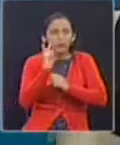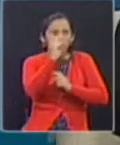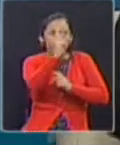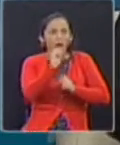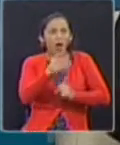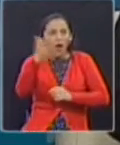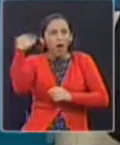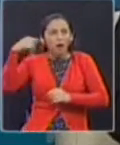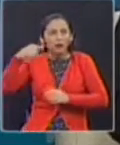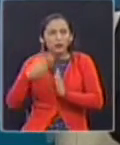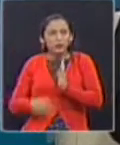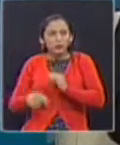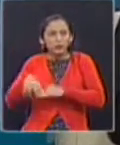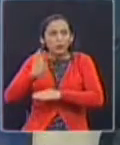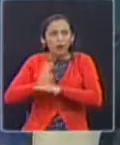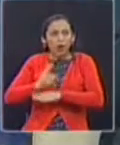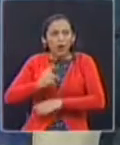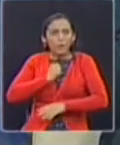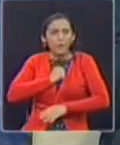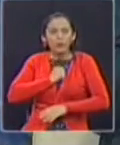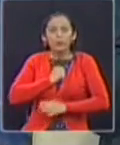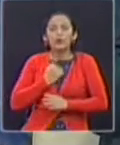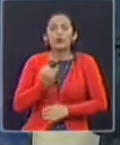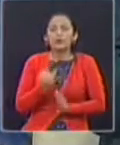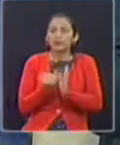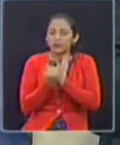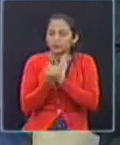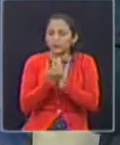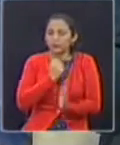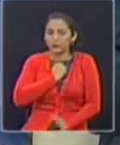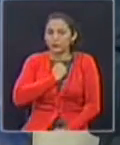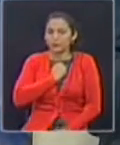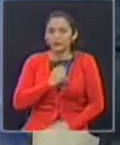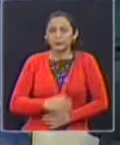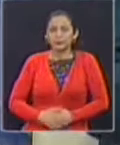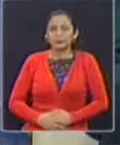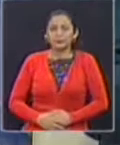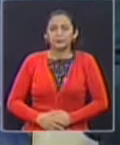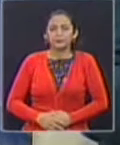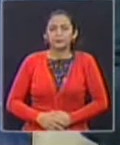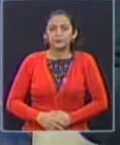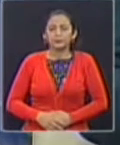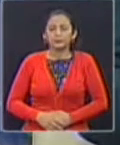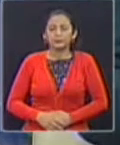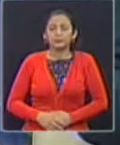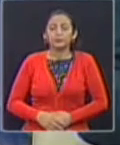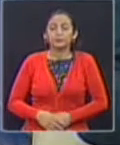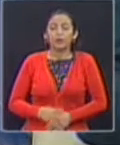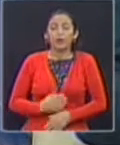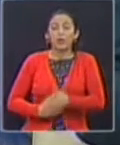nuestro proceso revolucionario. Hubo una agria polémica en tiempos